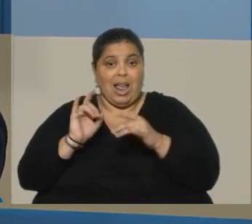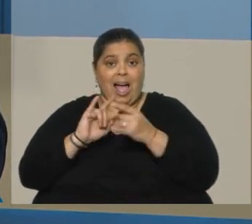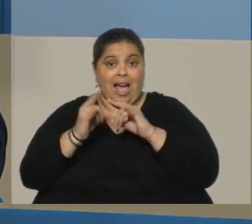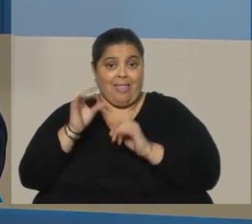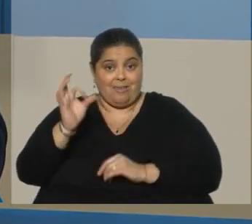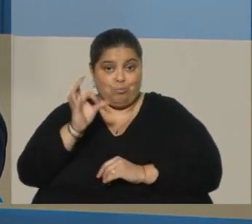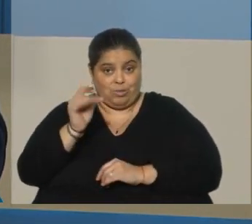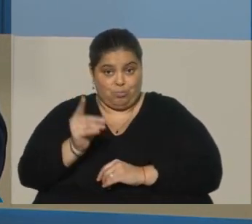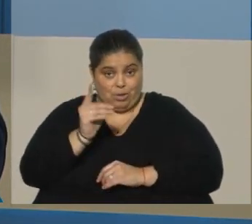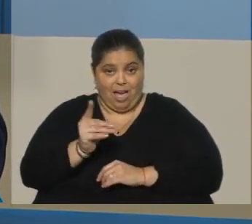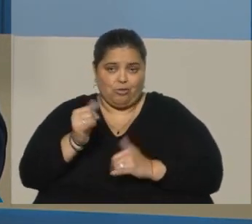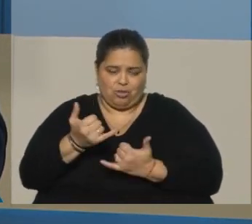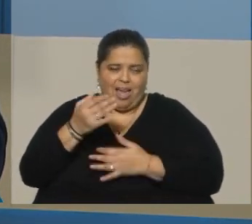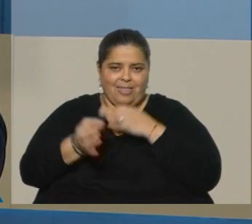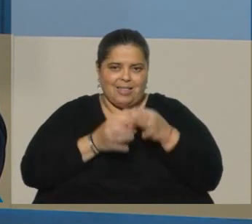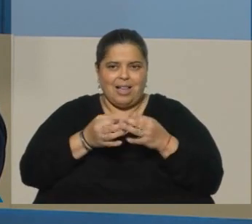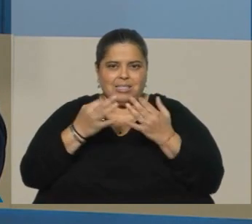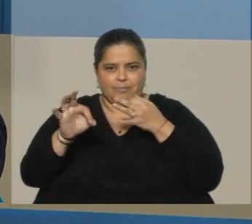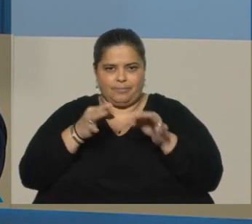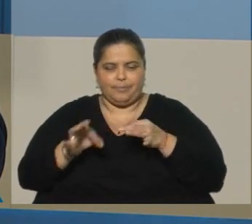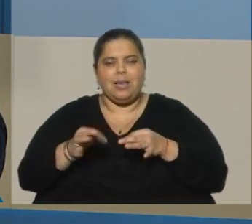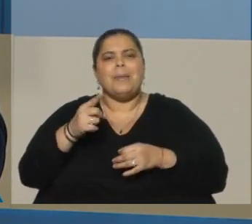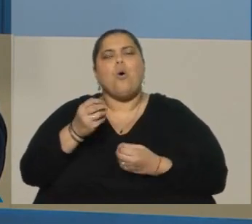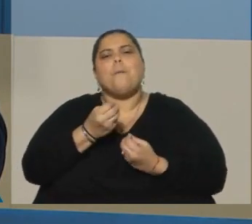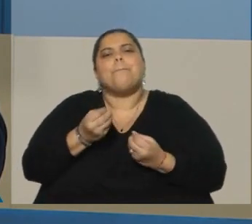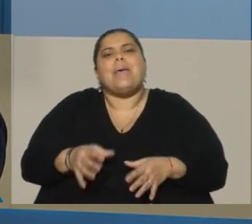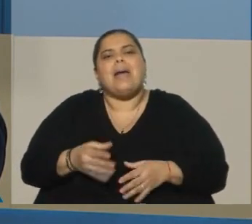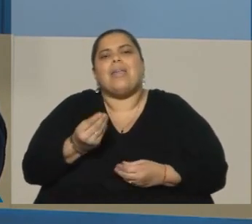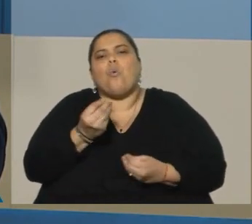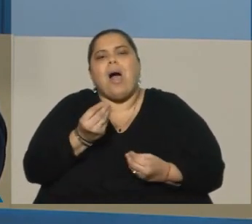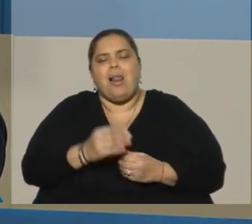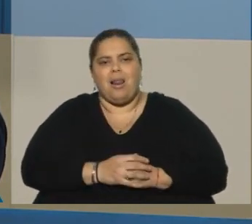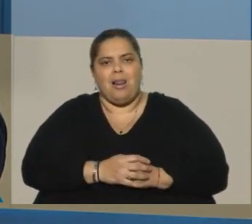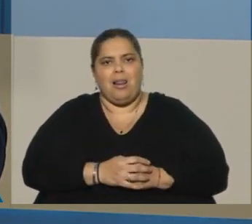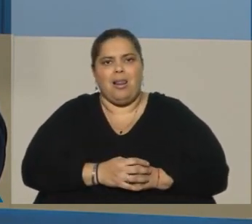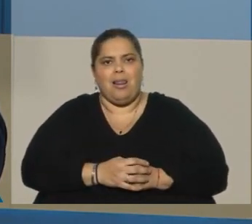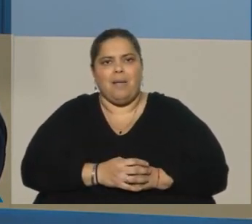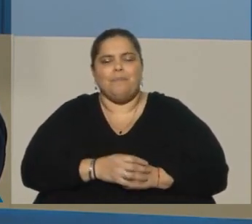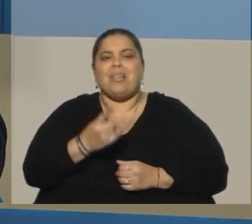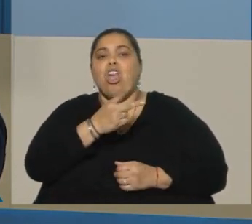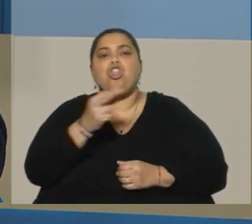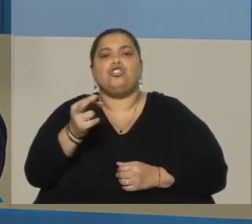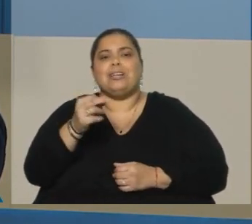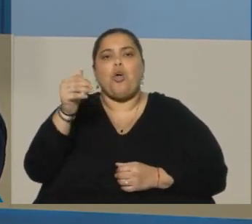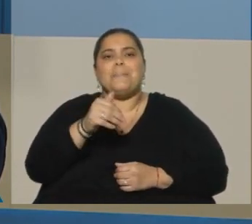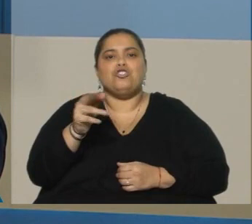informó en detalle sobre... ¿Y al final cuánto es la pérdida que dejó Gas Ayago? Y por ahora van 200 millones de dólares.